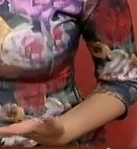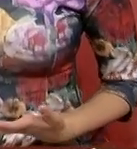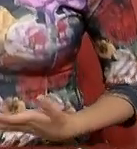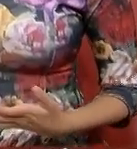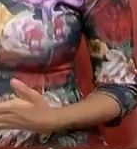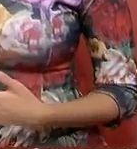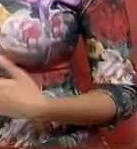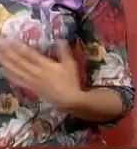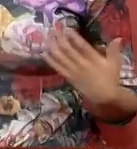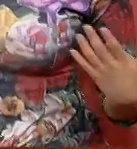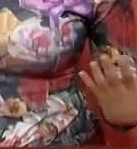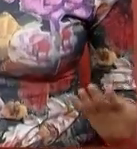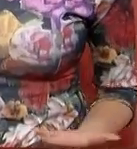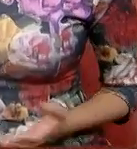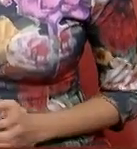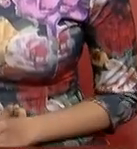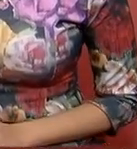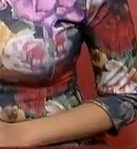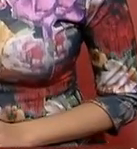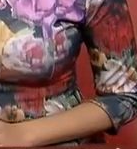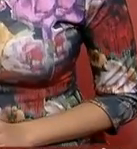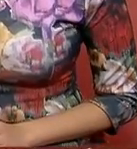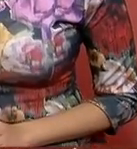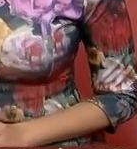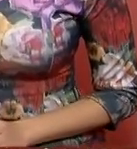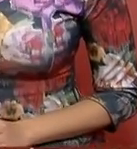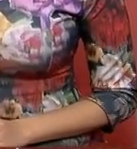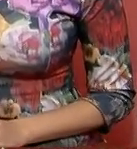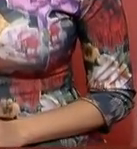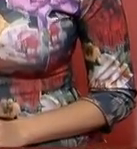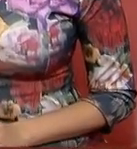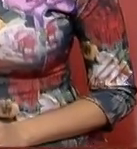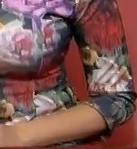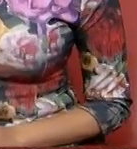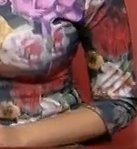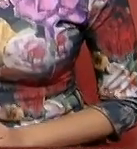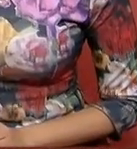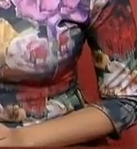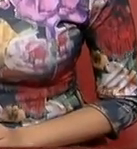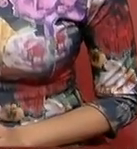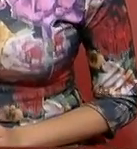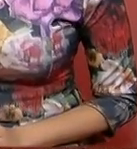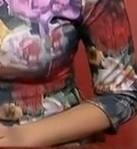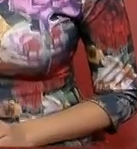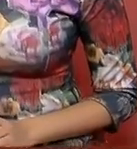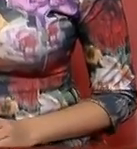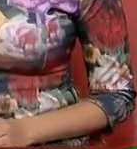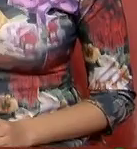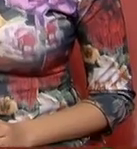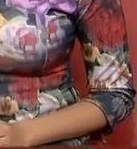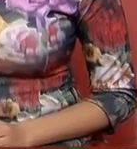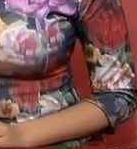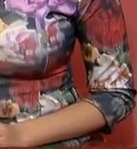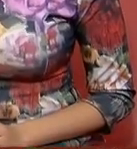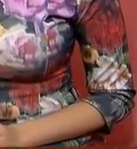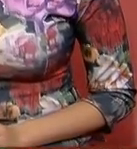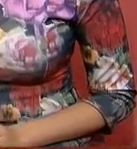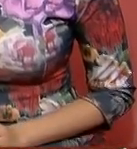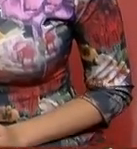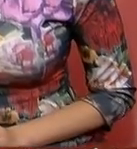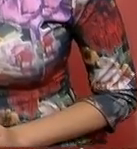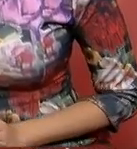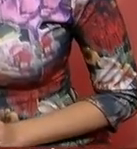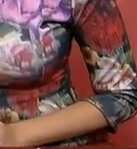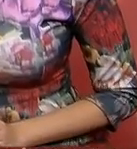incentivo para que se hagan desarrollos más avanzados para poder ayudar a las personas que tienen capacidades diferentes. Así que también es interesante